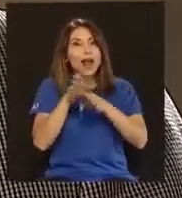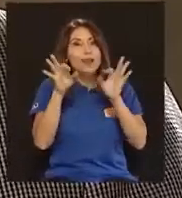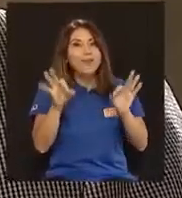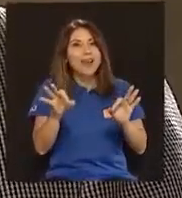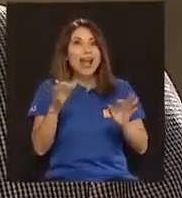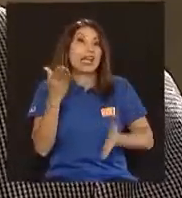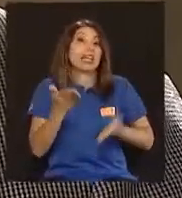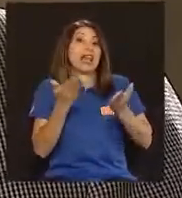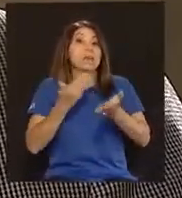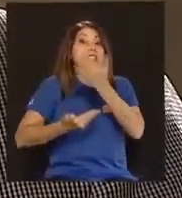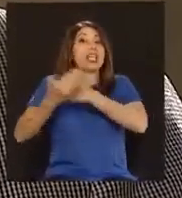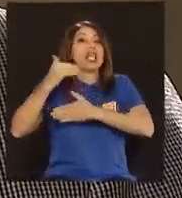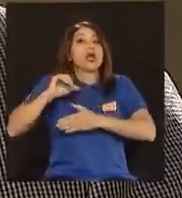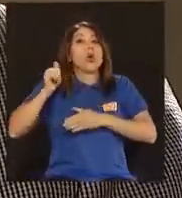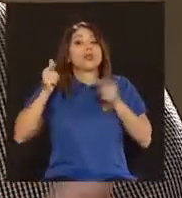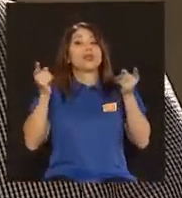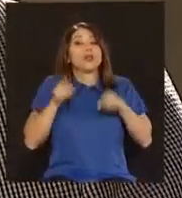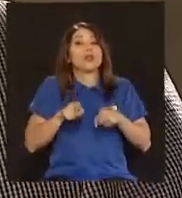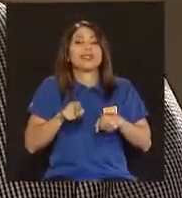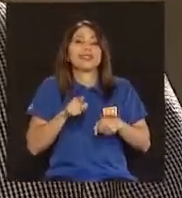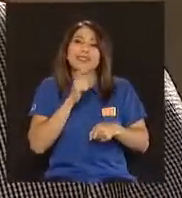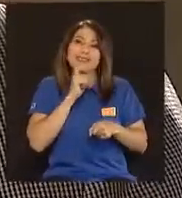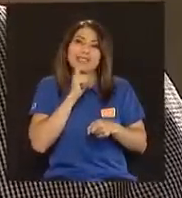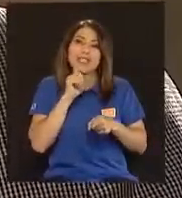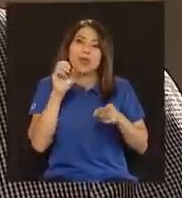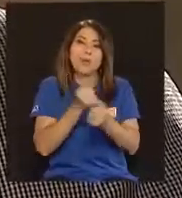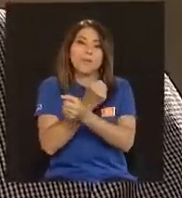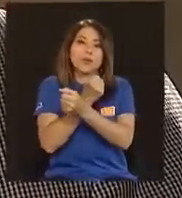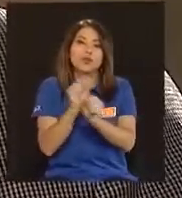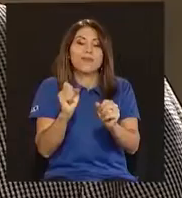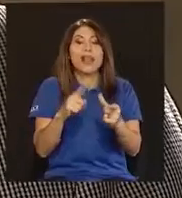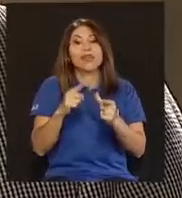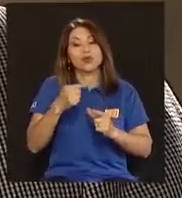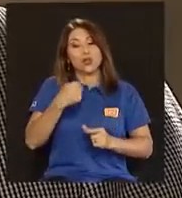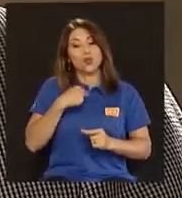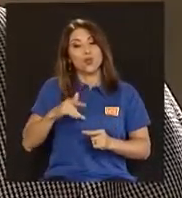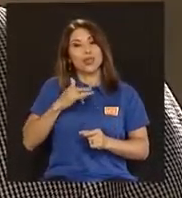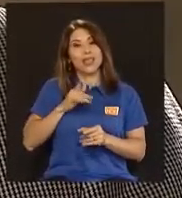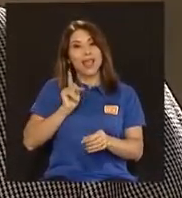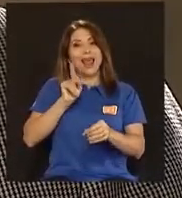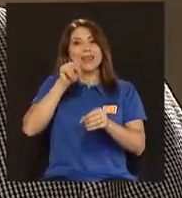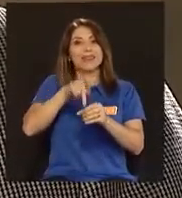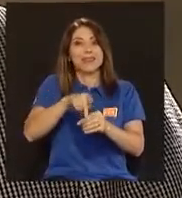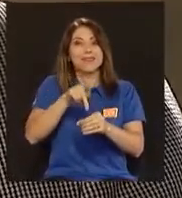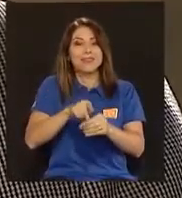manera que entonces uno se siente artífice de una mejora social